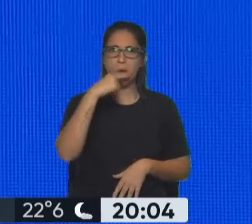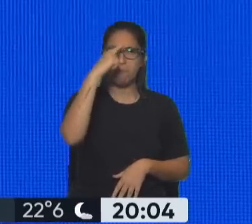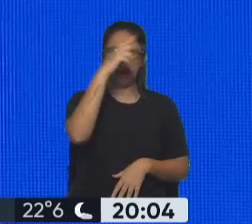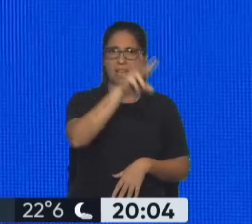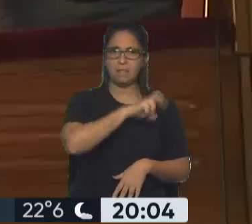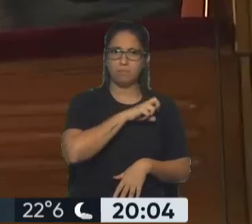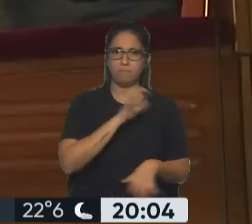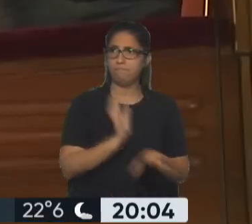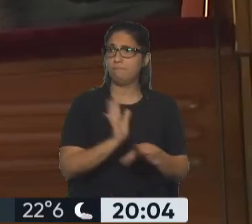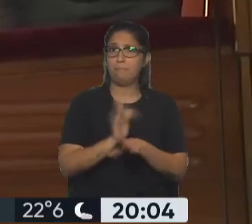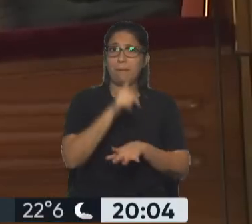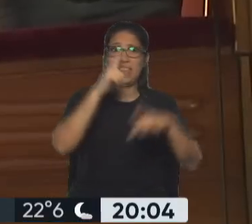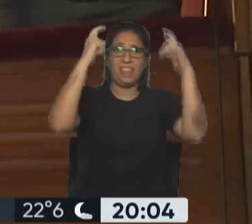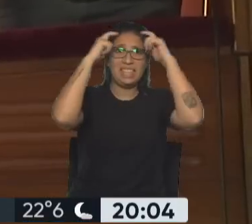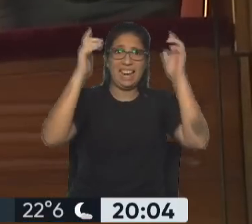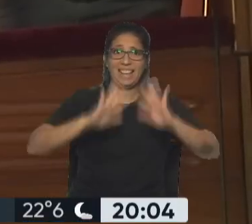casi Disneylandia.